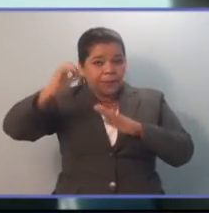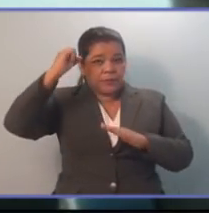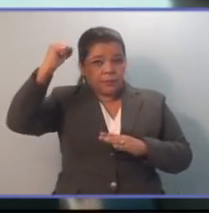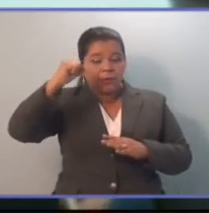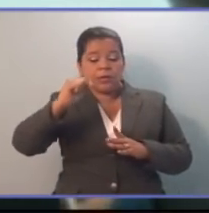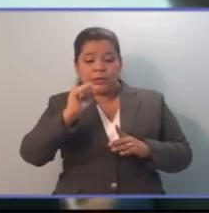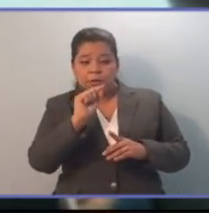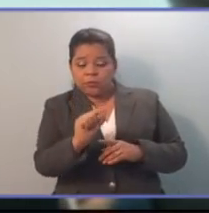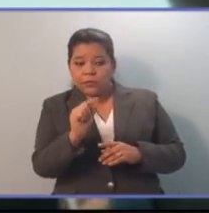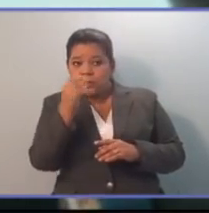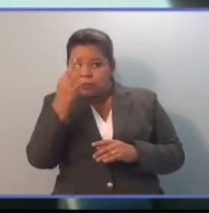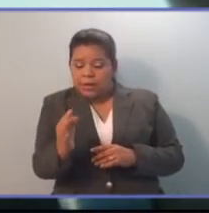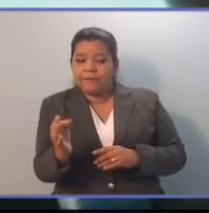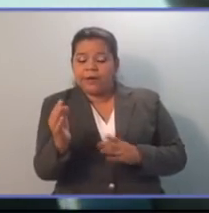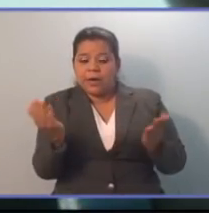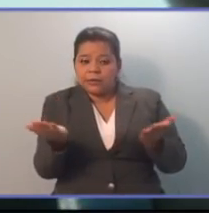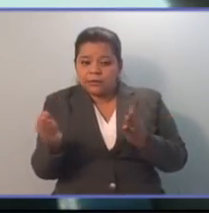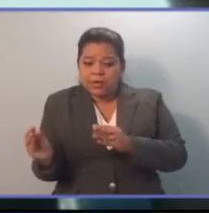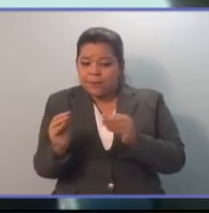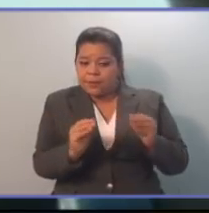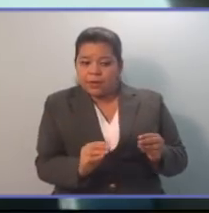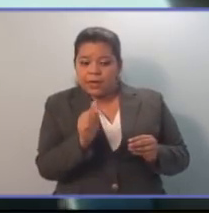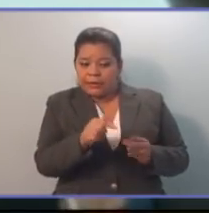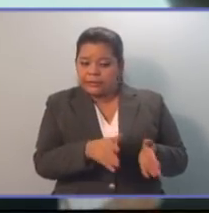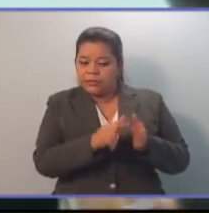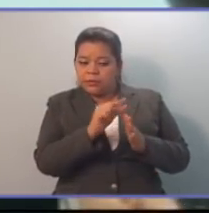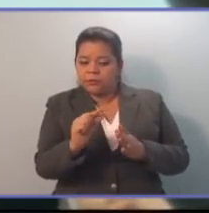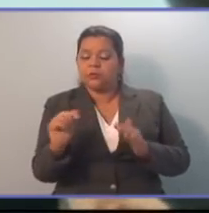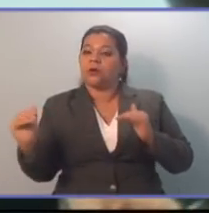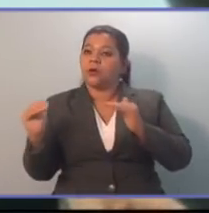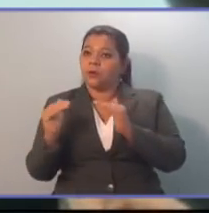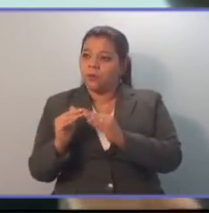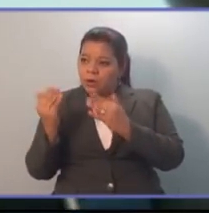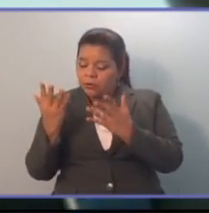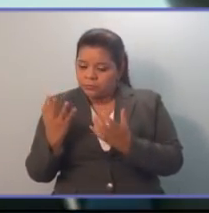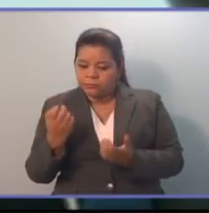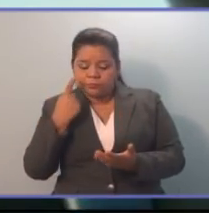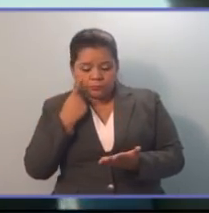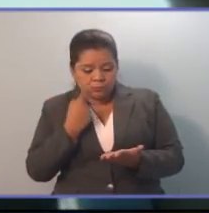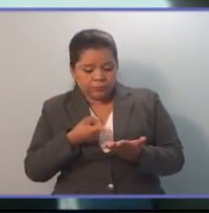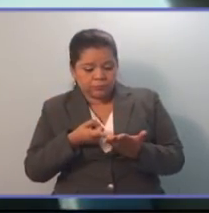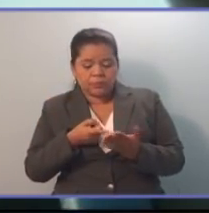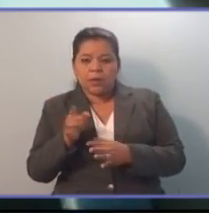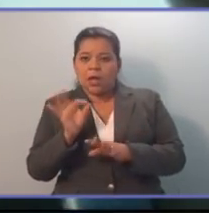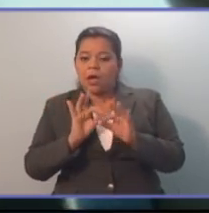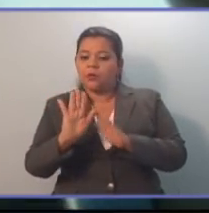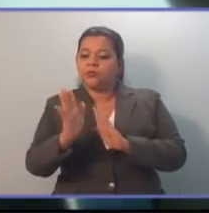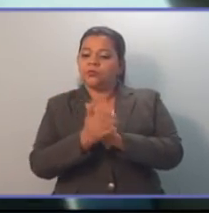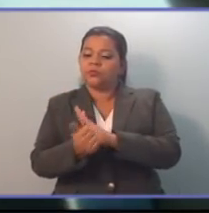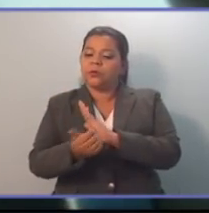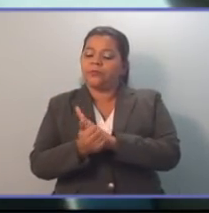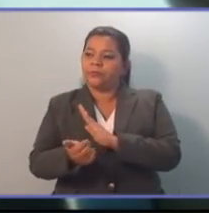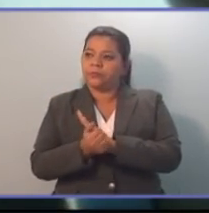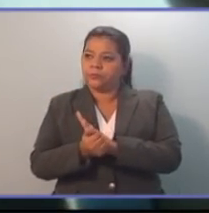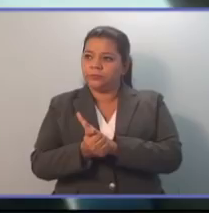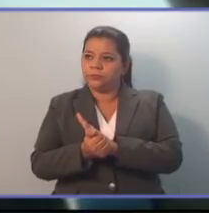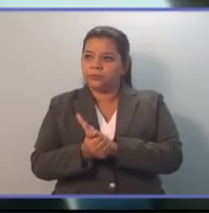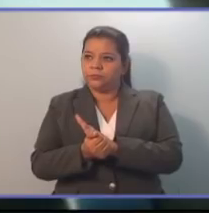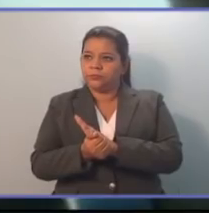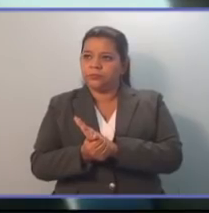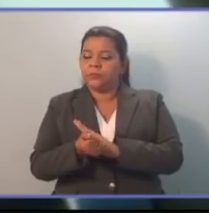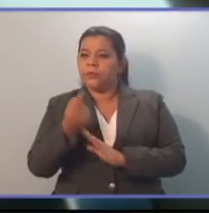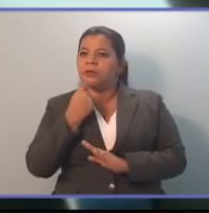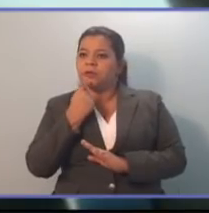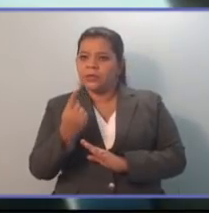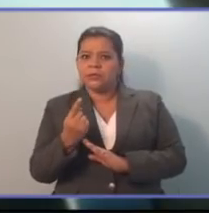usted en esta institución. Pero aprovechando también sobre ello, veo que en algunas de sus habilidades